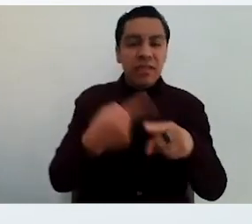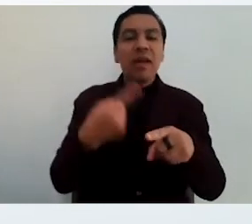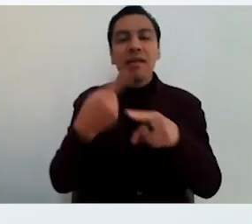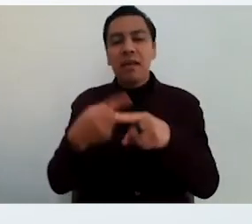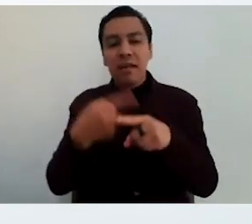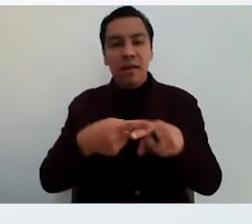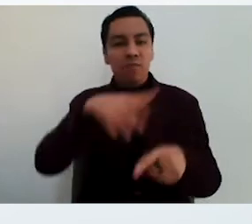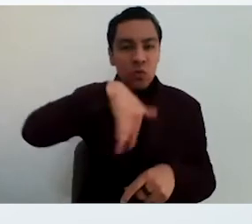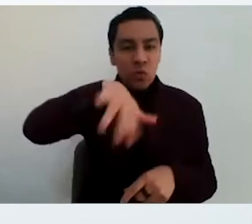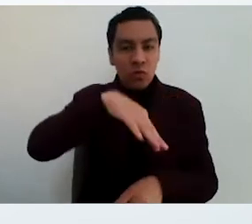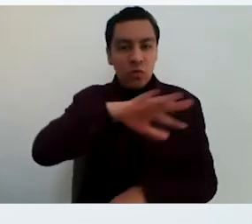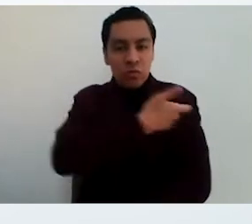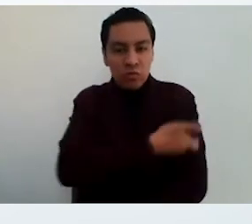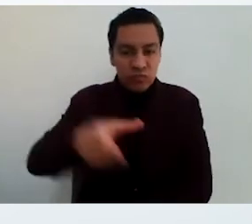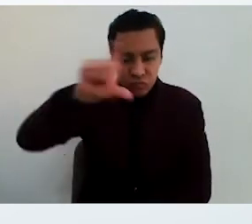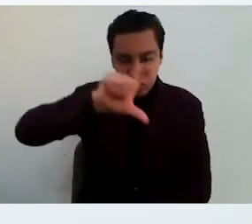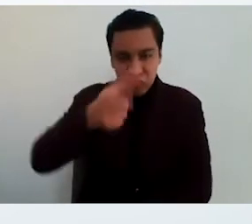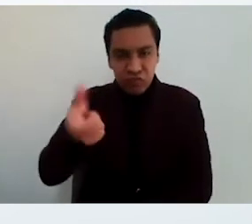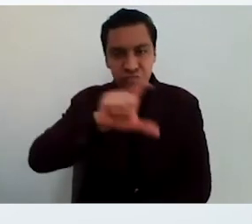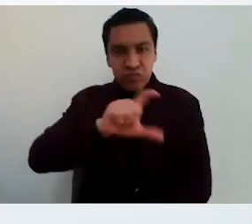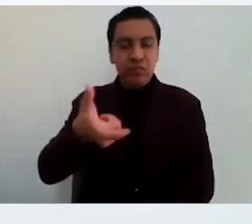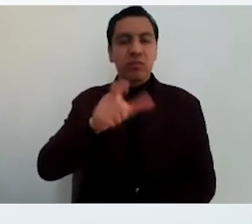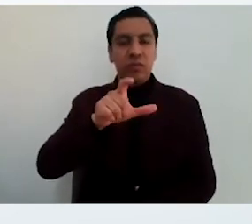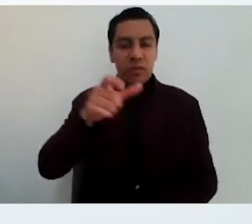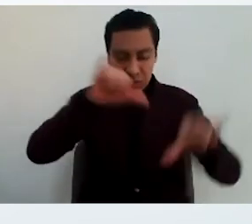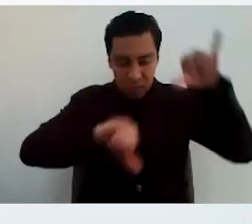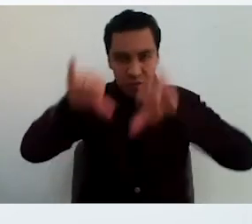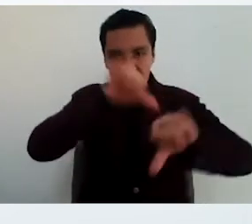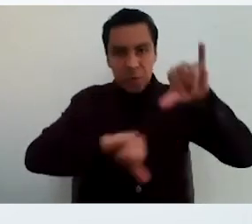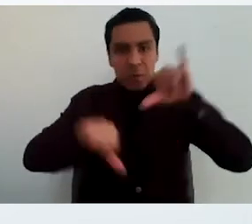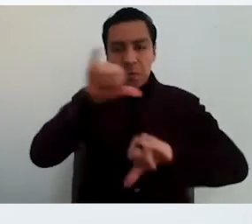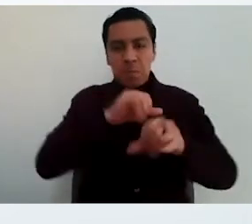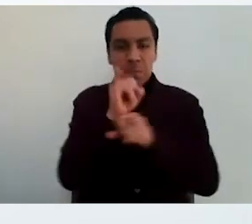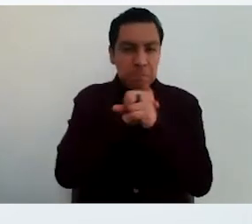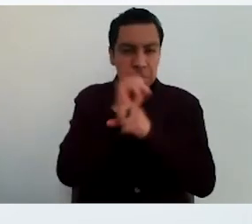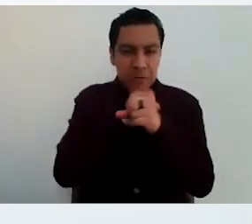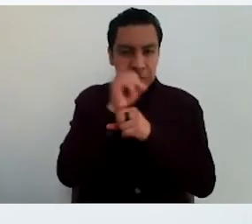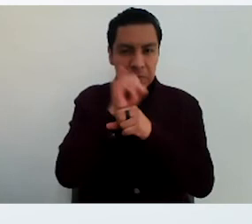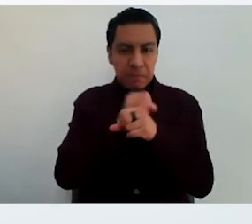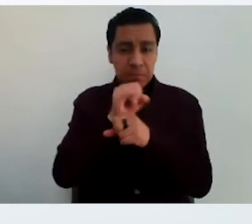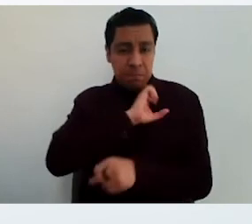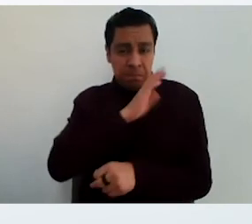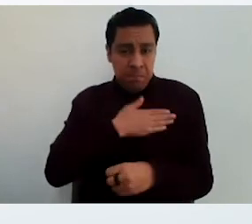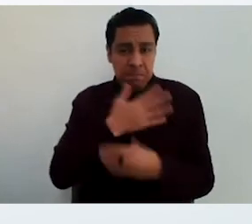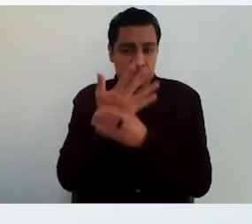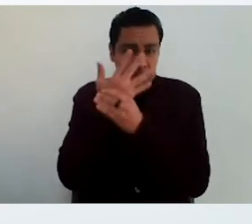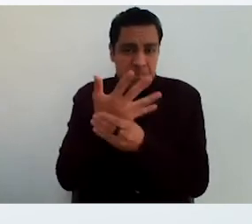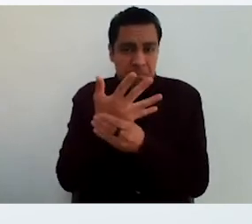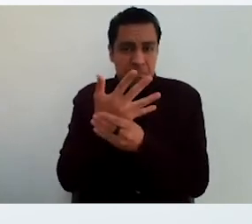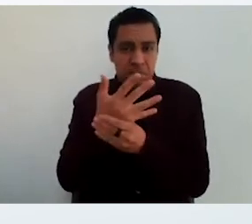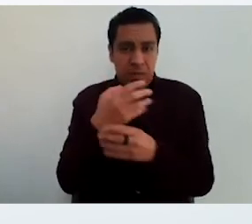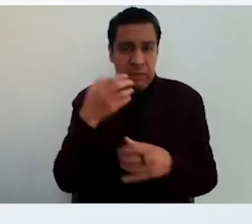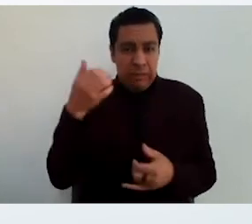promedio nacional está como en 6% en España y en los lugares más afectados, como es el